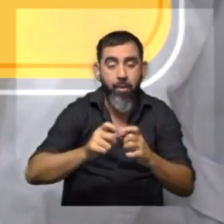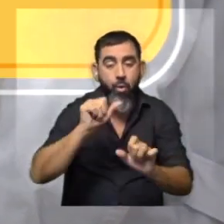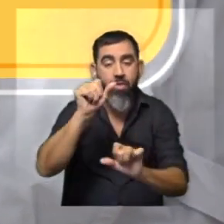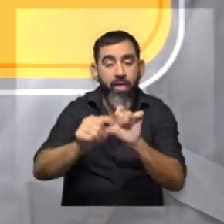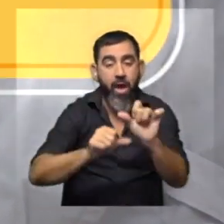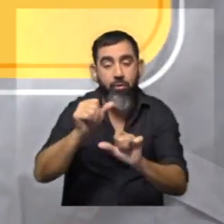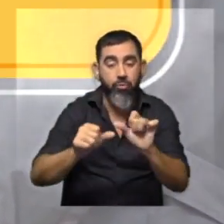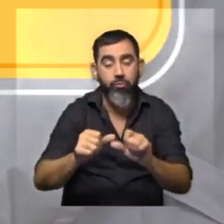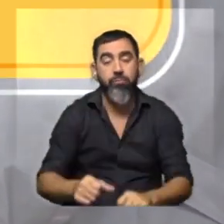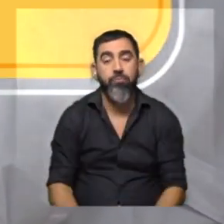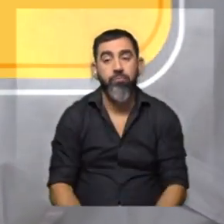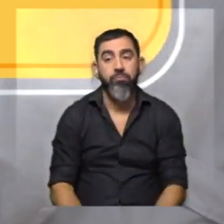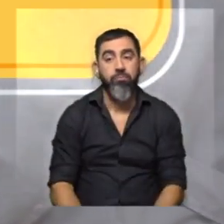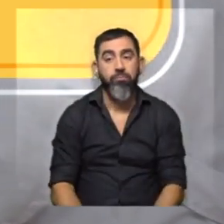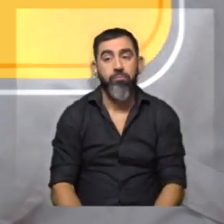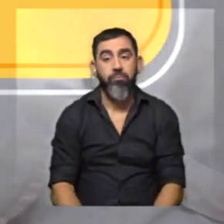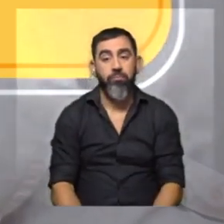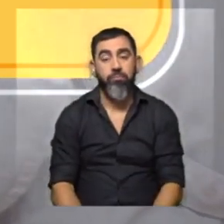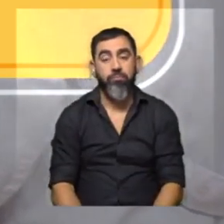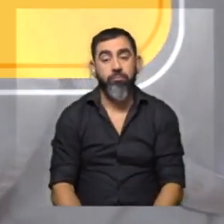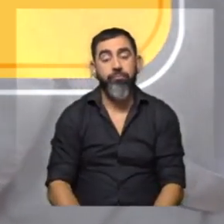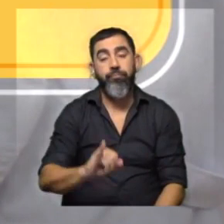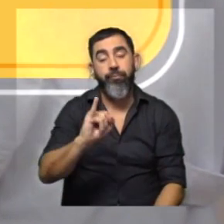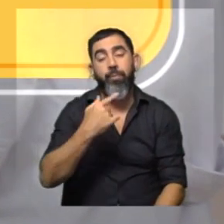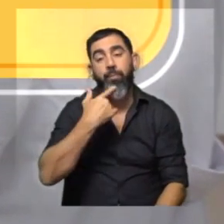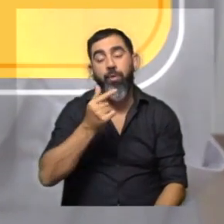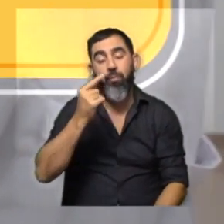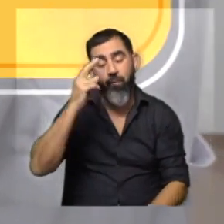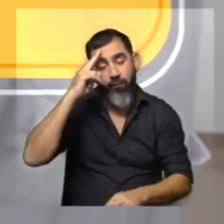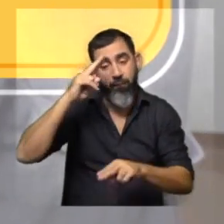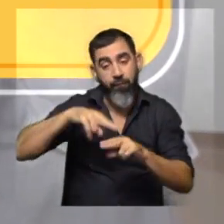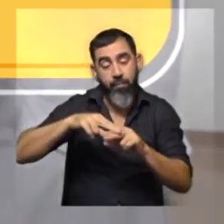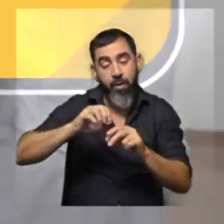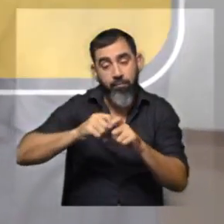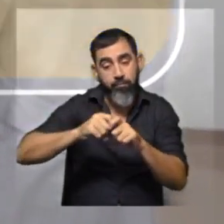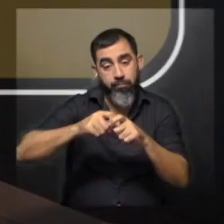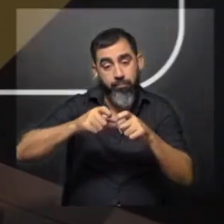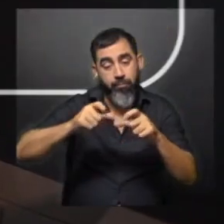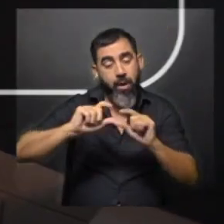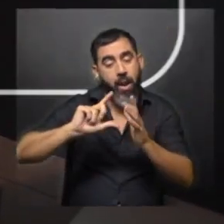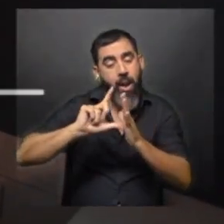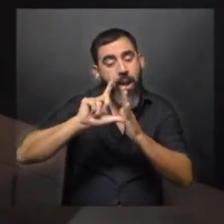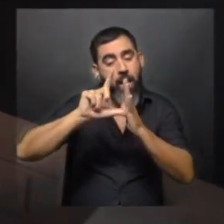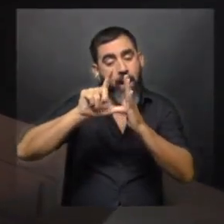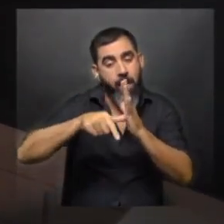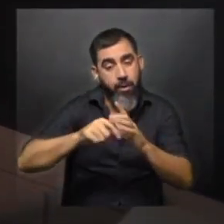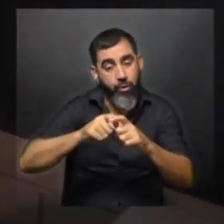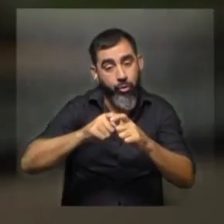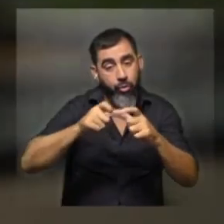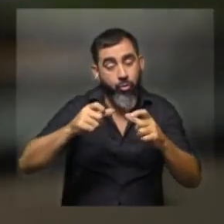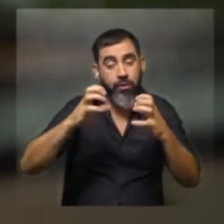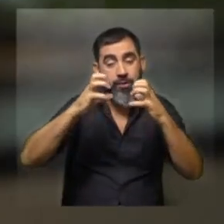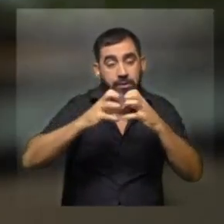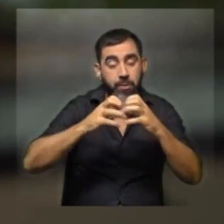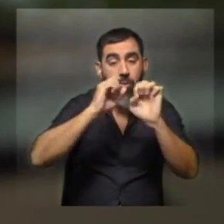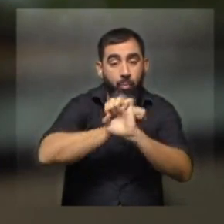daños, fundamentalmente. Si hay un tumor de crecimiento muy lento, le da al cerebro la